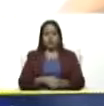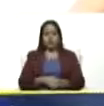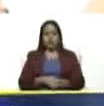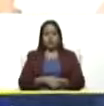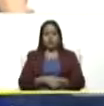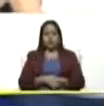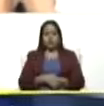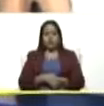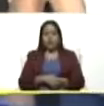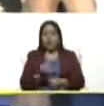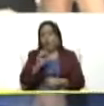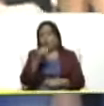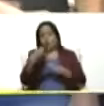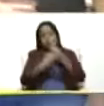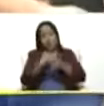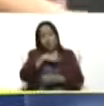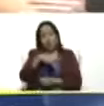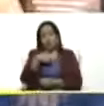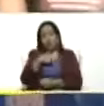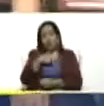o lo hacemos nosotros. No hay opción.